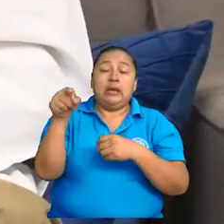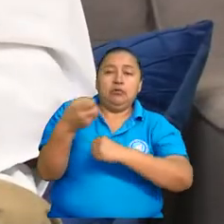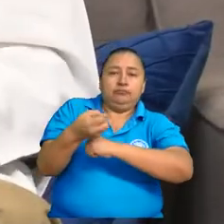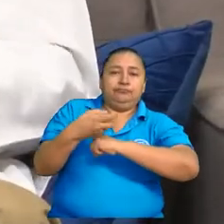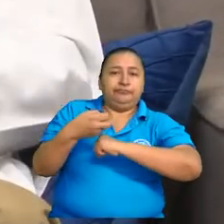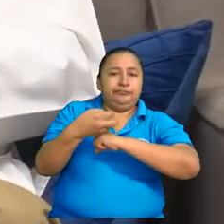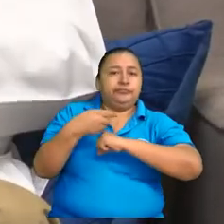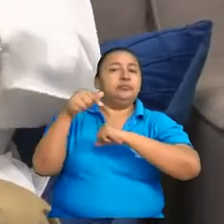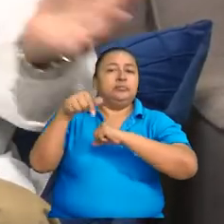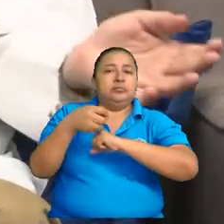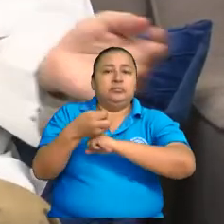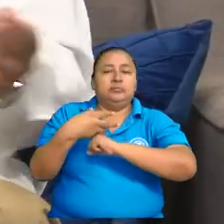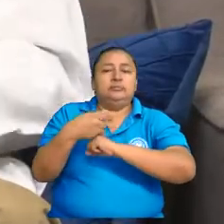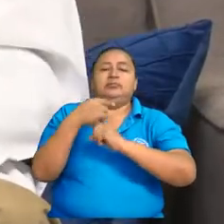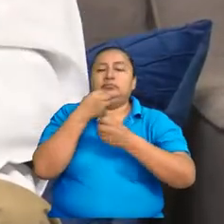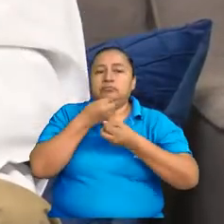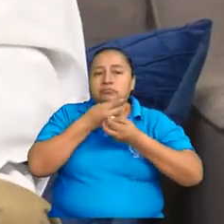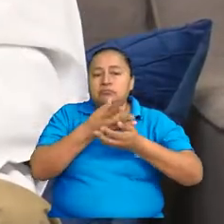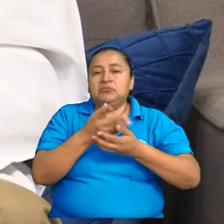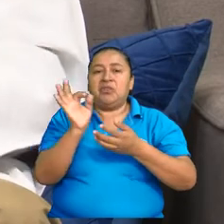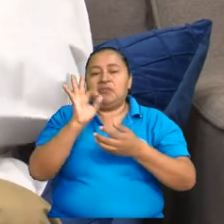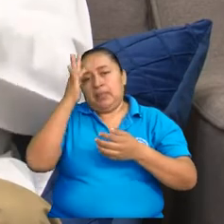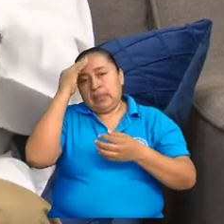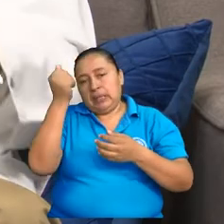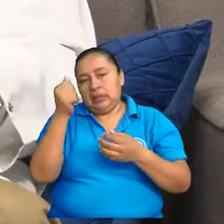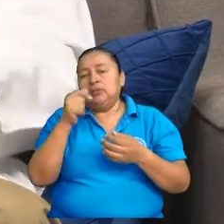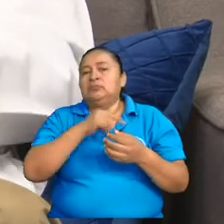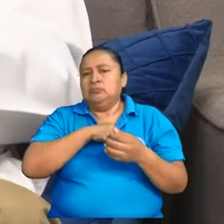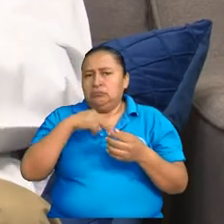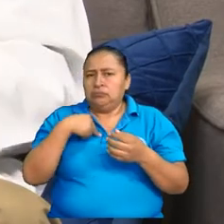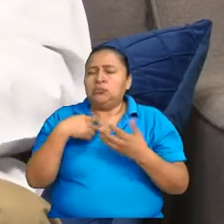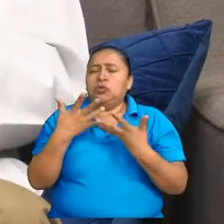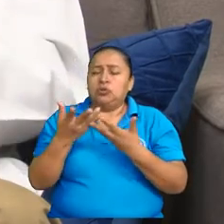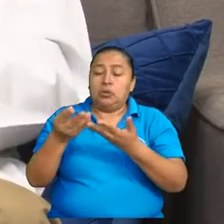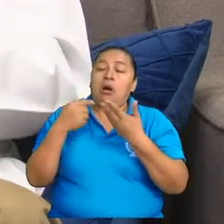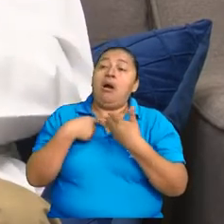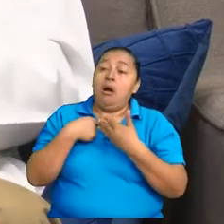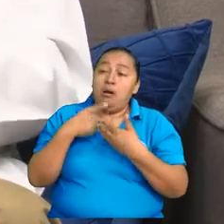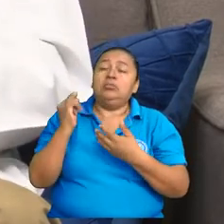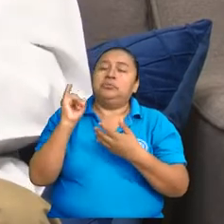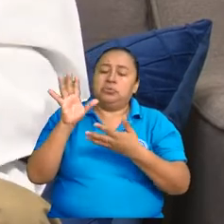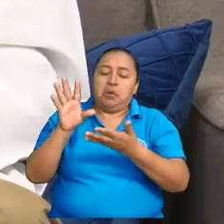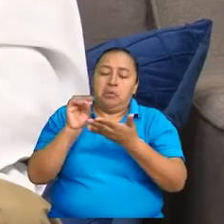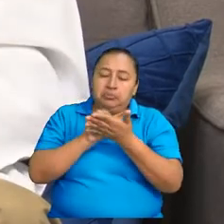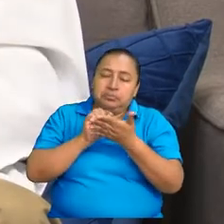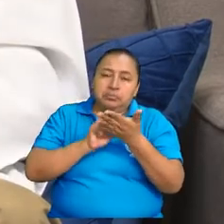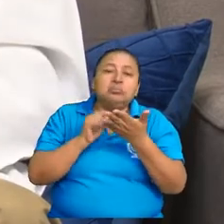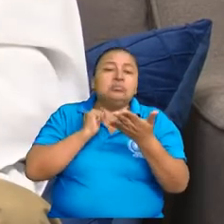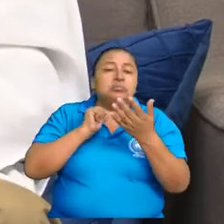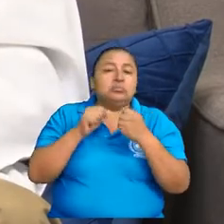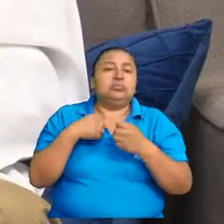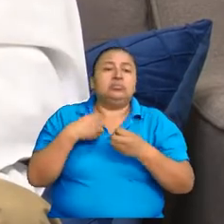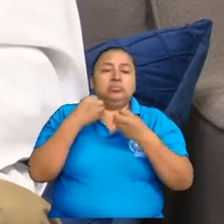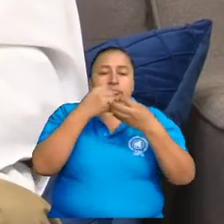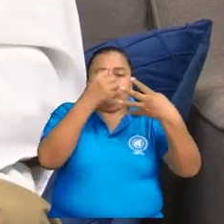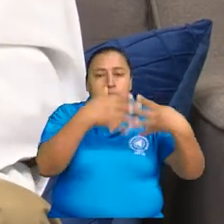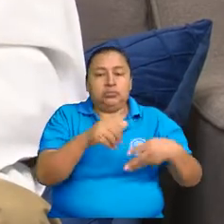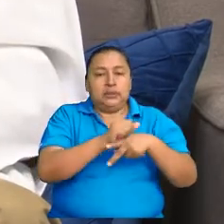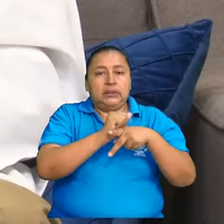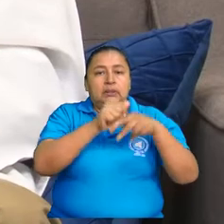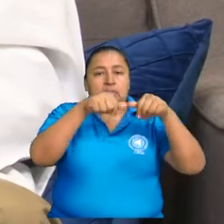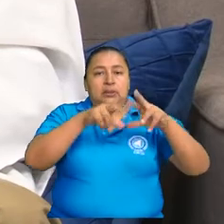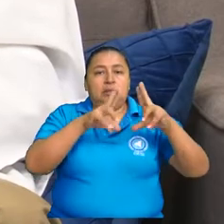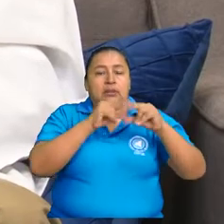Las recomendaciones son recomendaciones generales y nosotros las estamos adaptando a las condiciones propias del país. Estamos cumpliendo